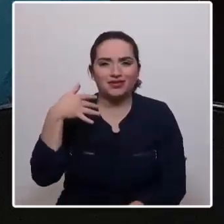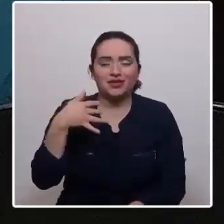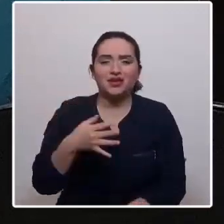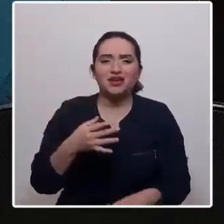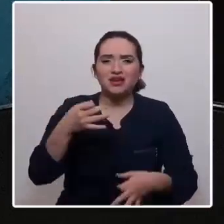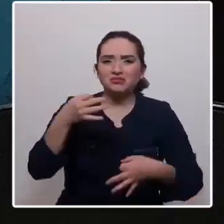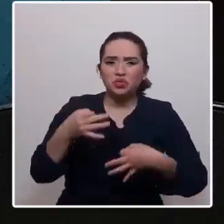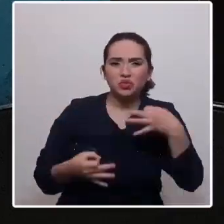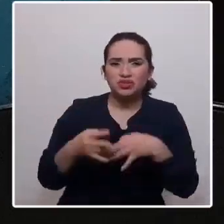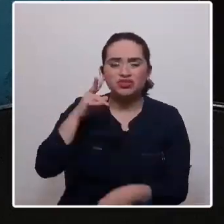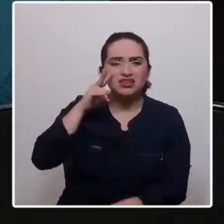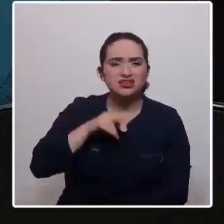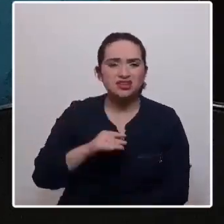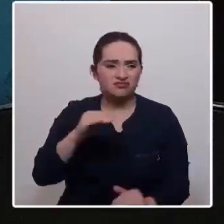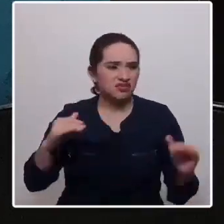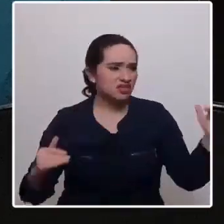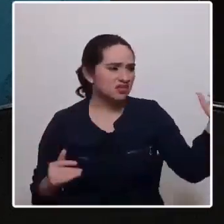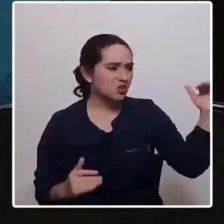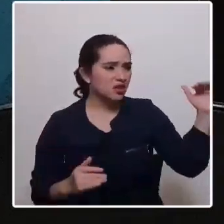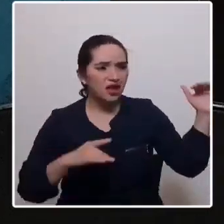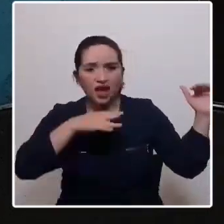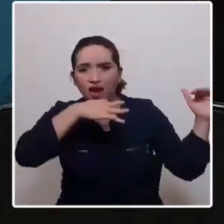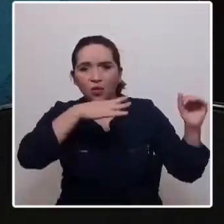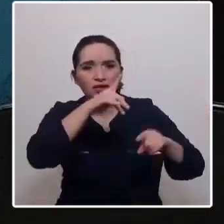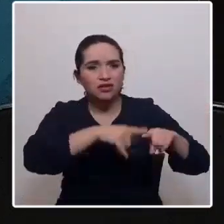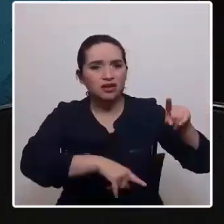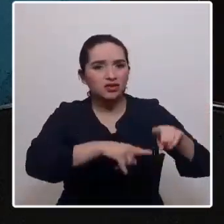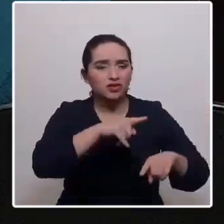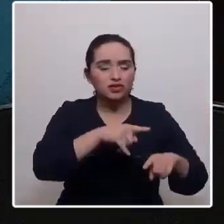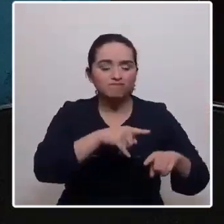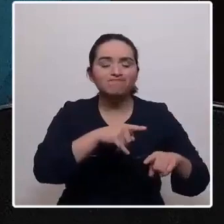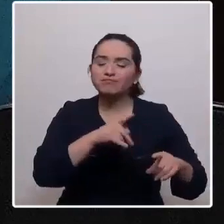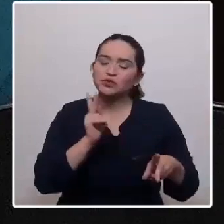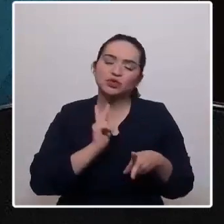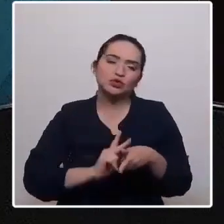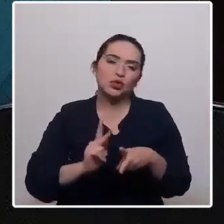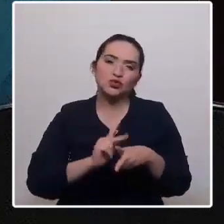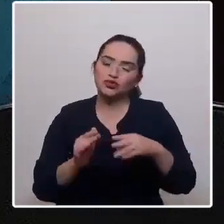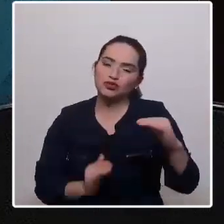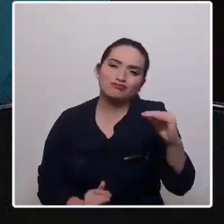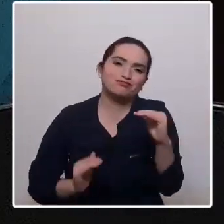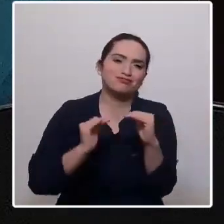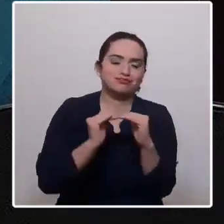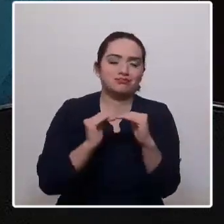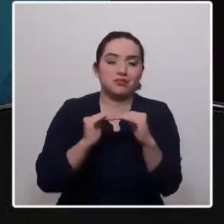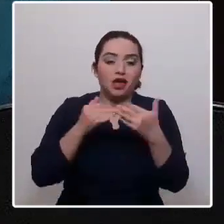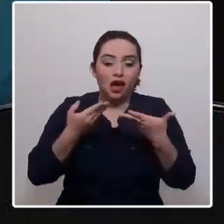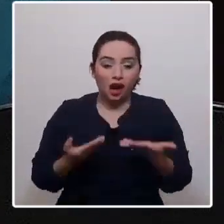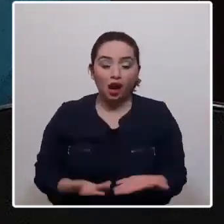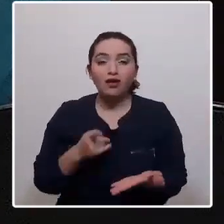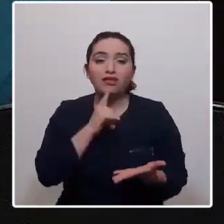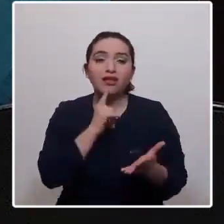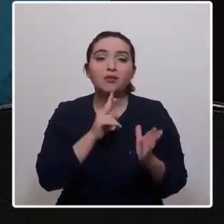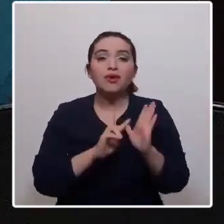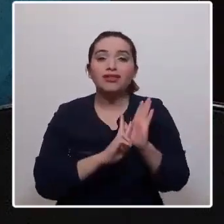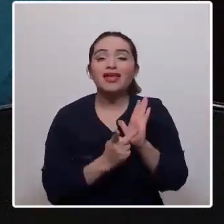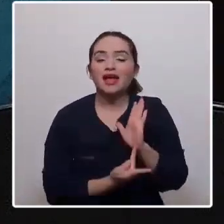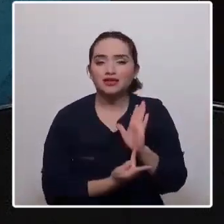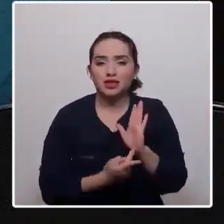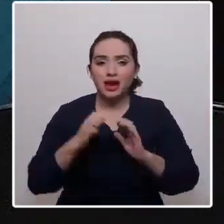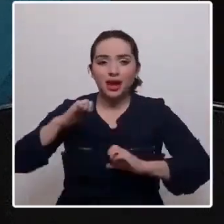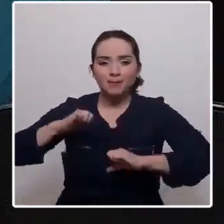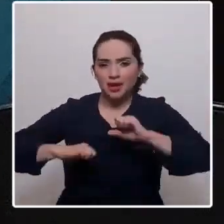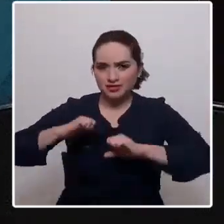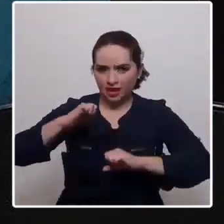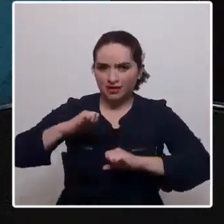y las desigualdades hídricas en los territorios. Por otra parte, señalar, tenemos acá una indicación que habla de las empresas sanitarias, porque